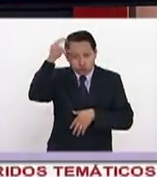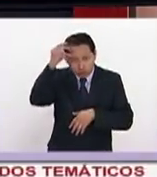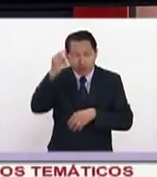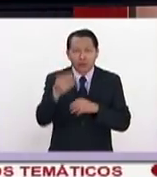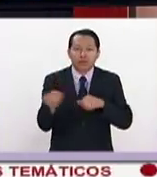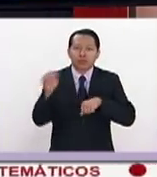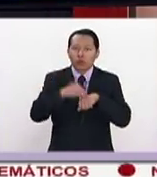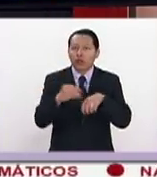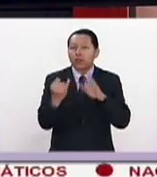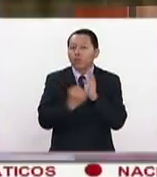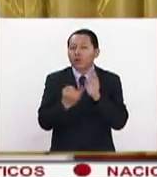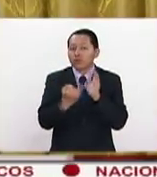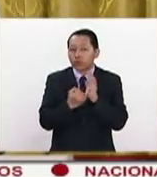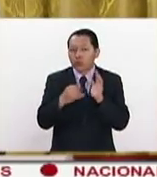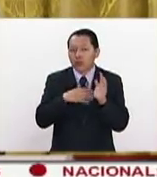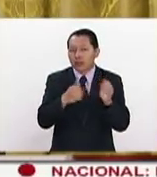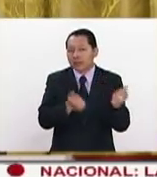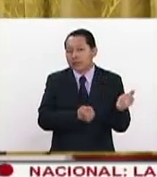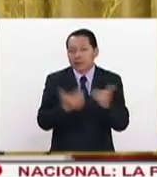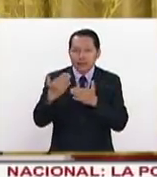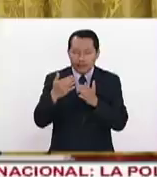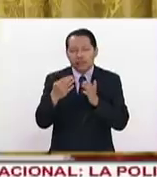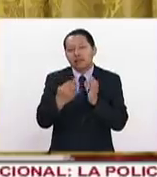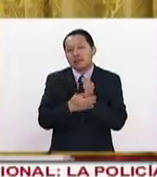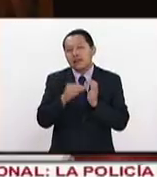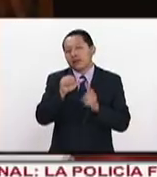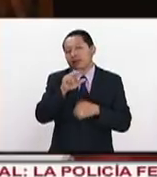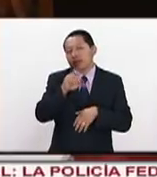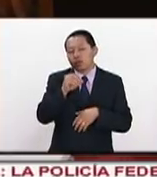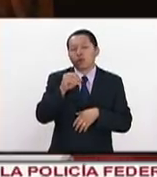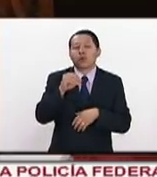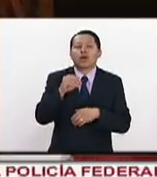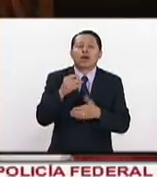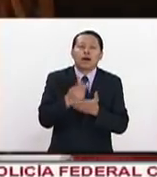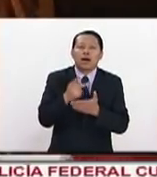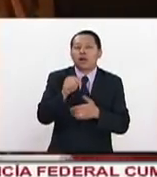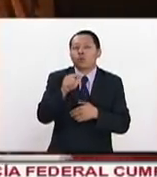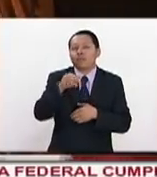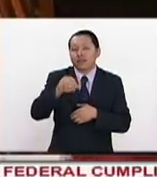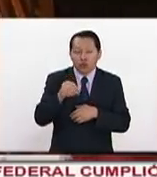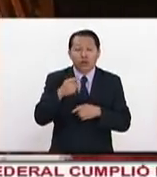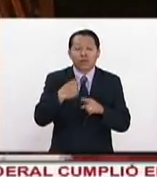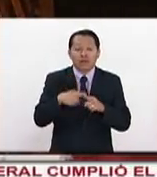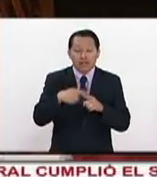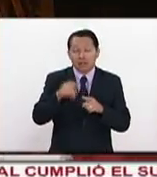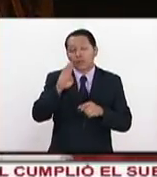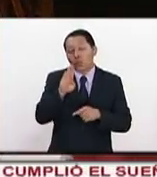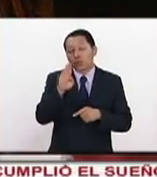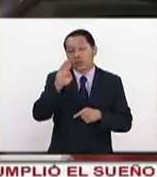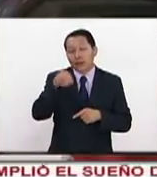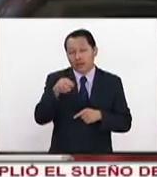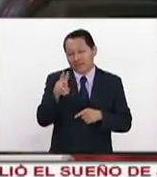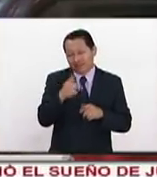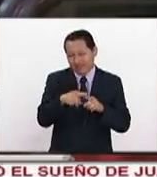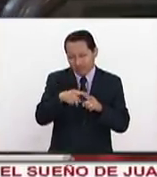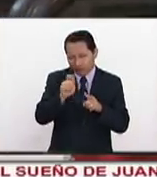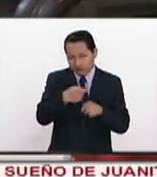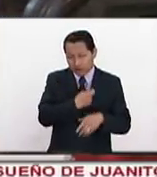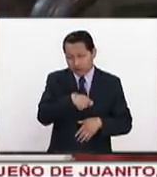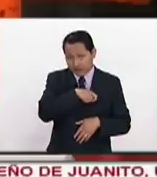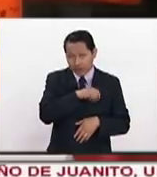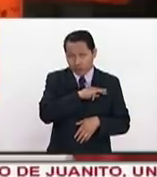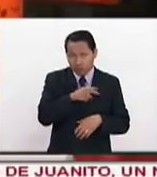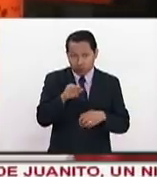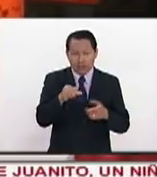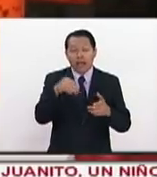de imponer aranceles a las importaciones de acero y aluminio, las bolsas del mundo reaccionaron así. Por ejemplo, en España se ve con